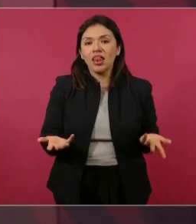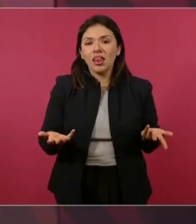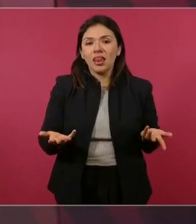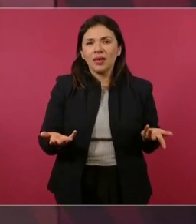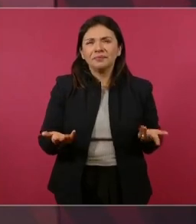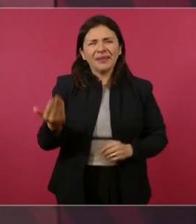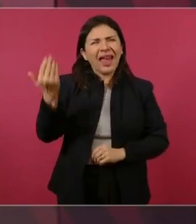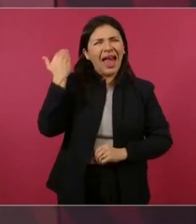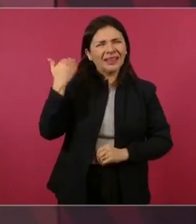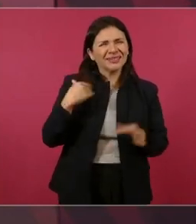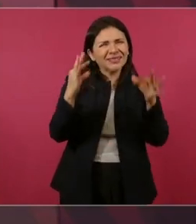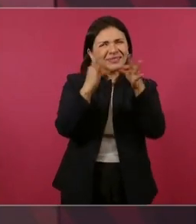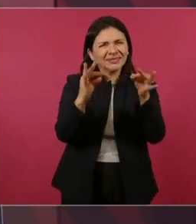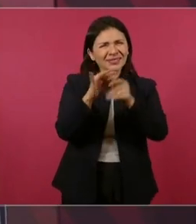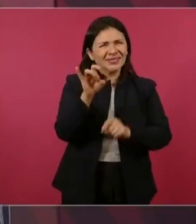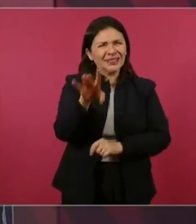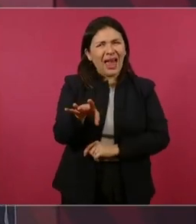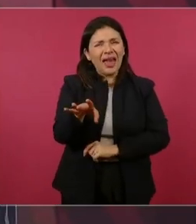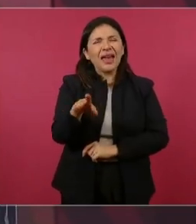Ya les he platicado aquí